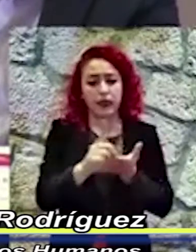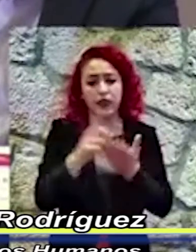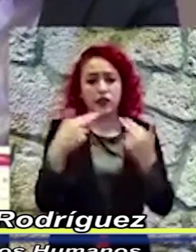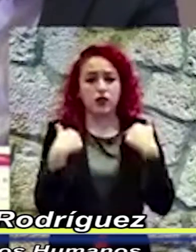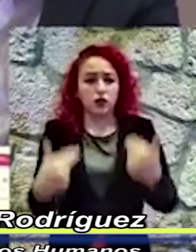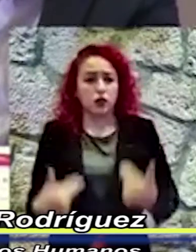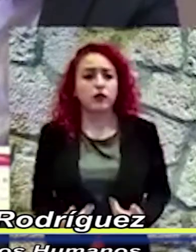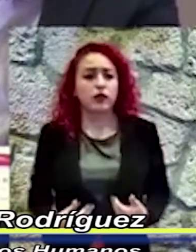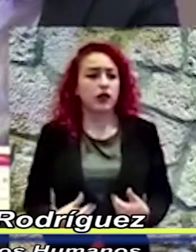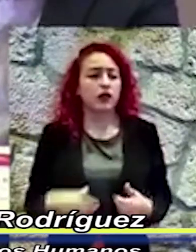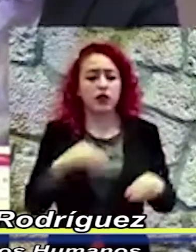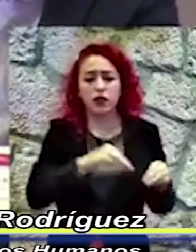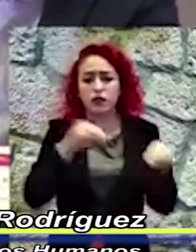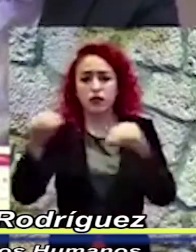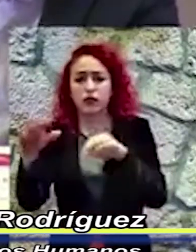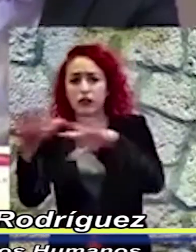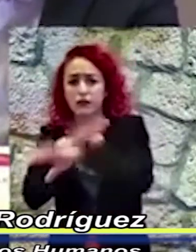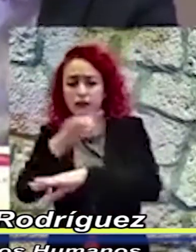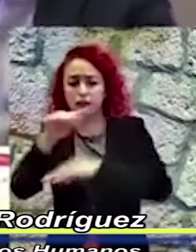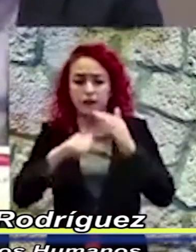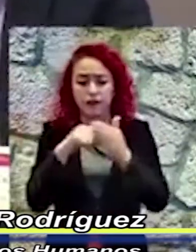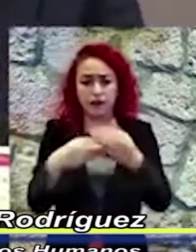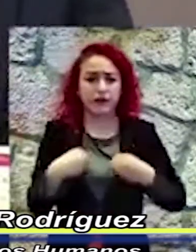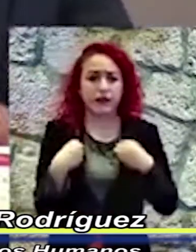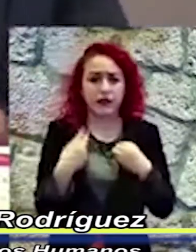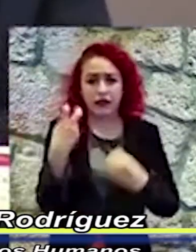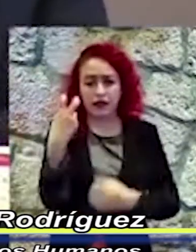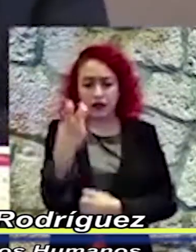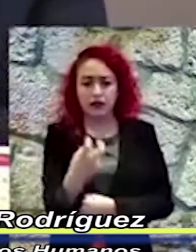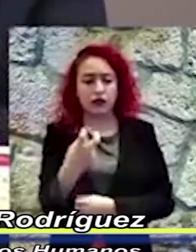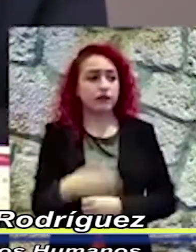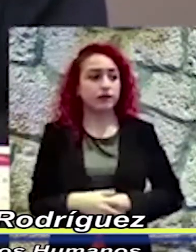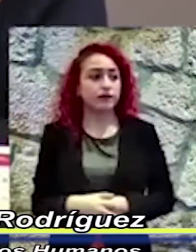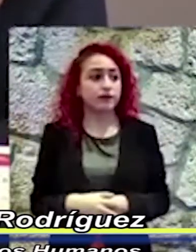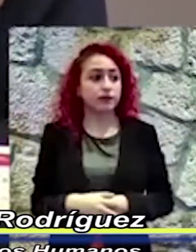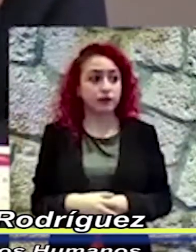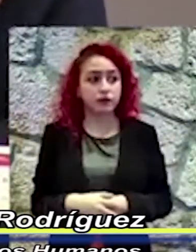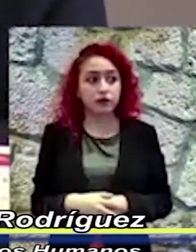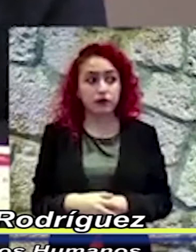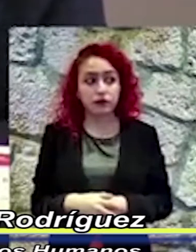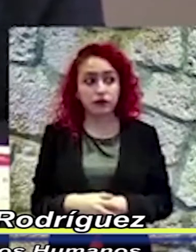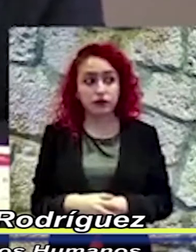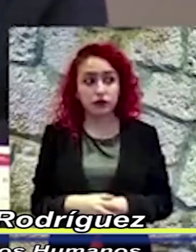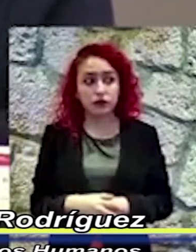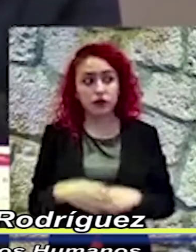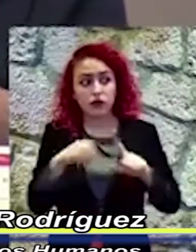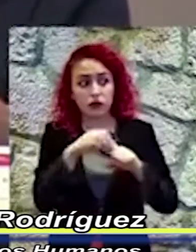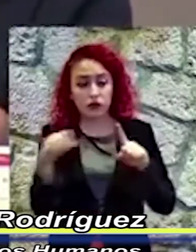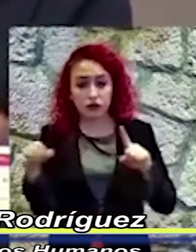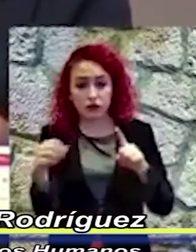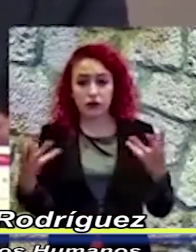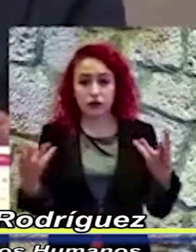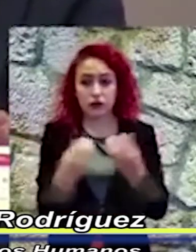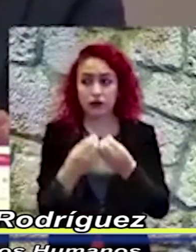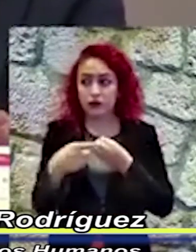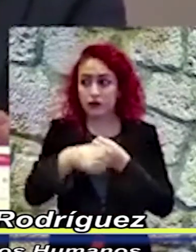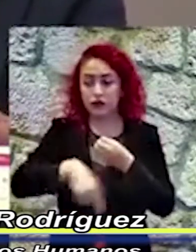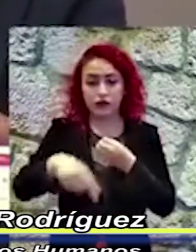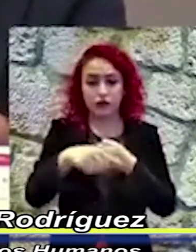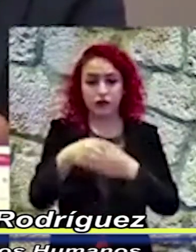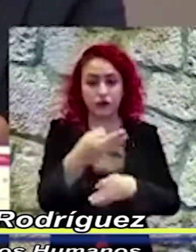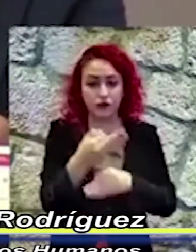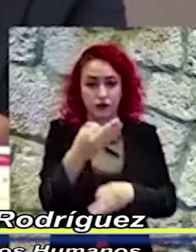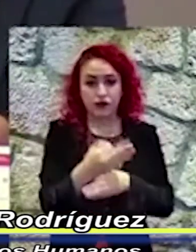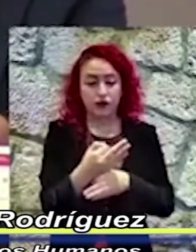dilucidar acciones muy puntuales para trabajar conjuntamente para enfrentar este problema, garantizando